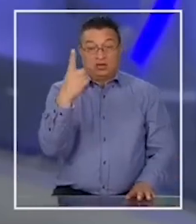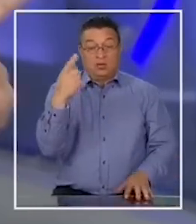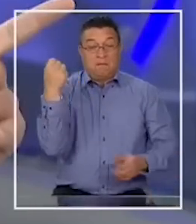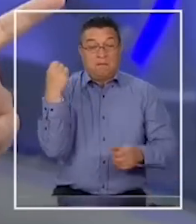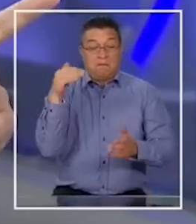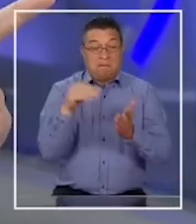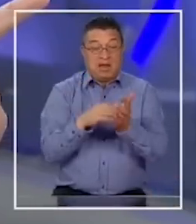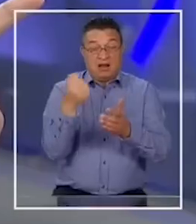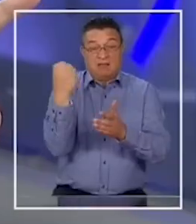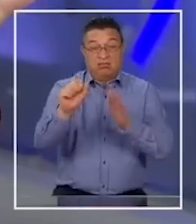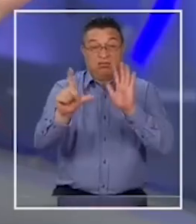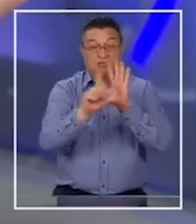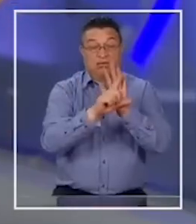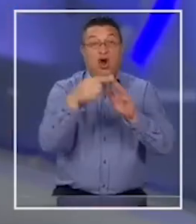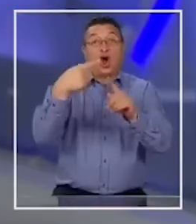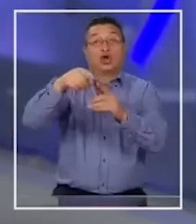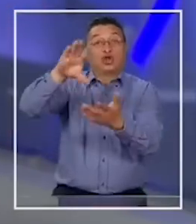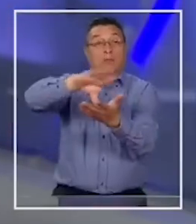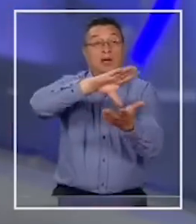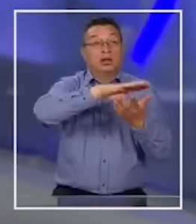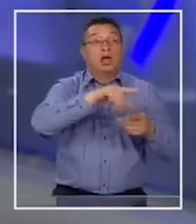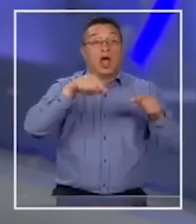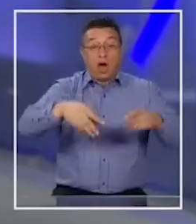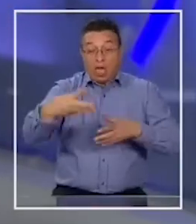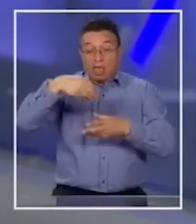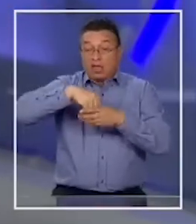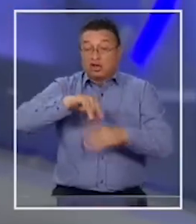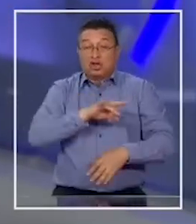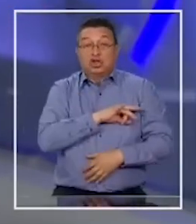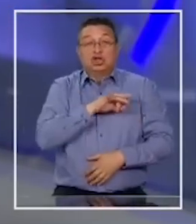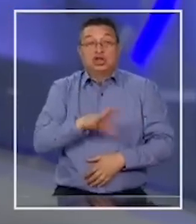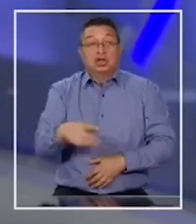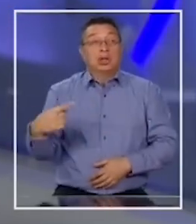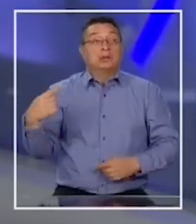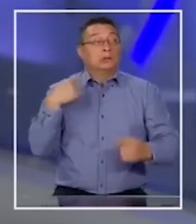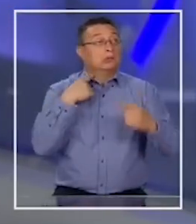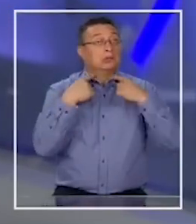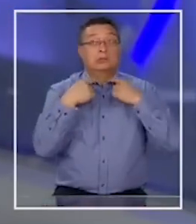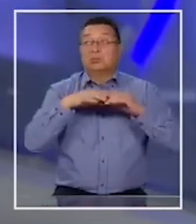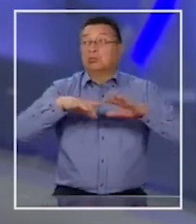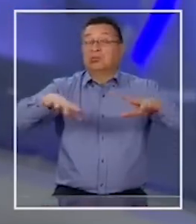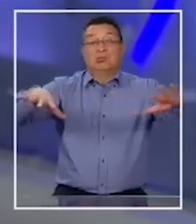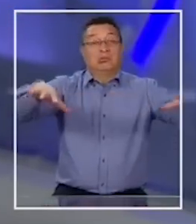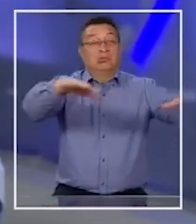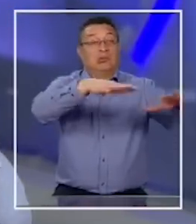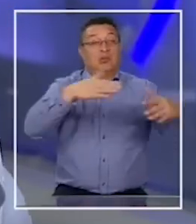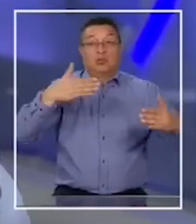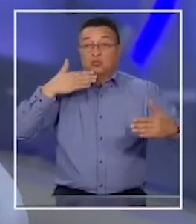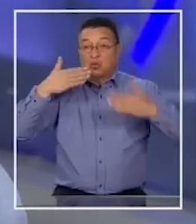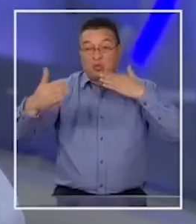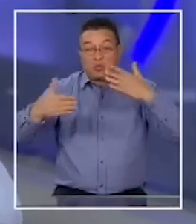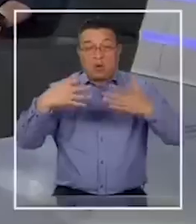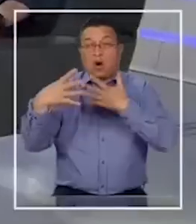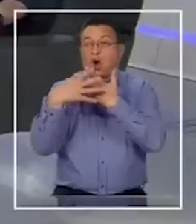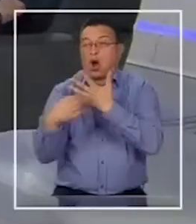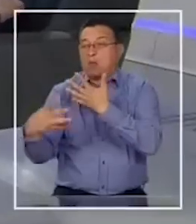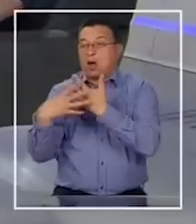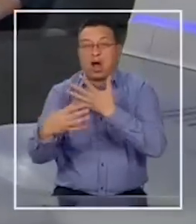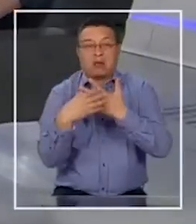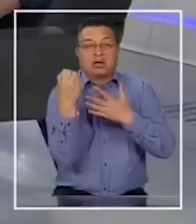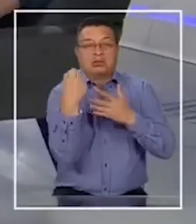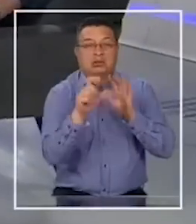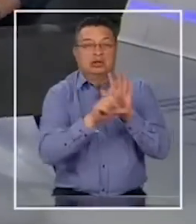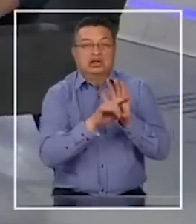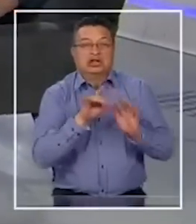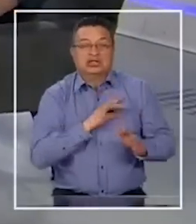delincuentes extranjeros hoy día están dentro de chile no solo afectando a nuestra seguridad están contagiando con sus malas prácticas los delincuentes